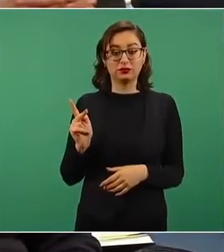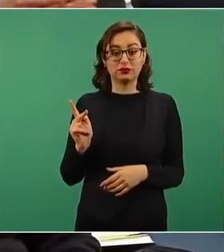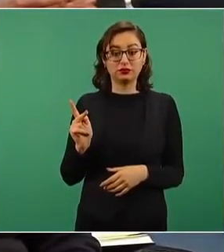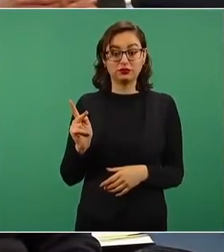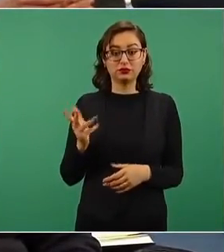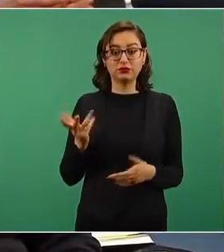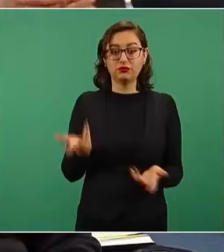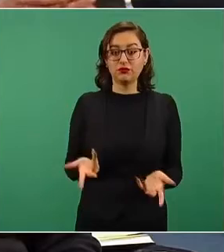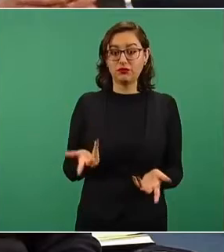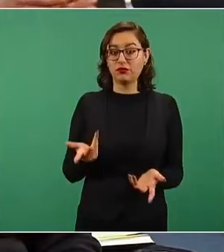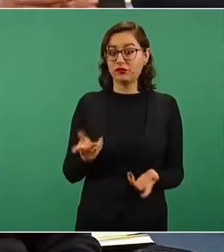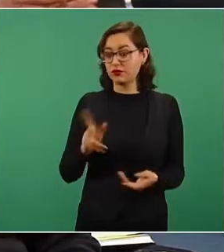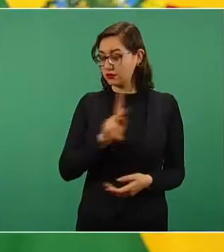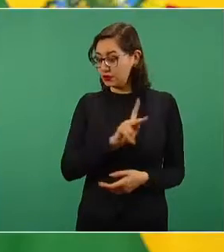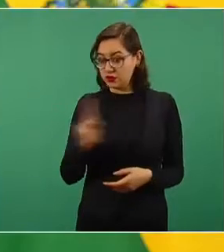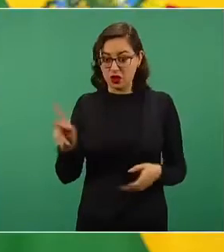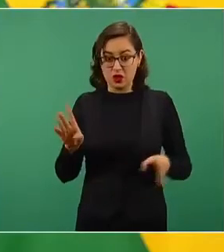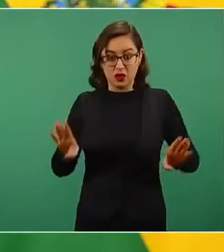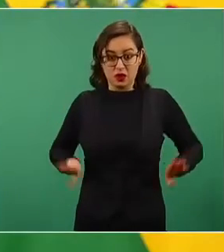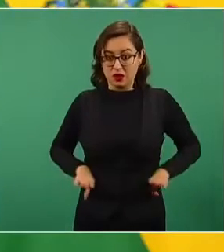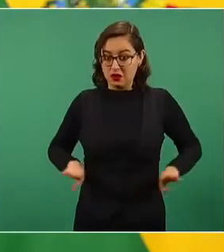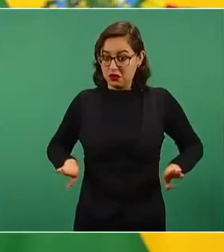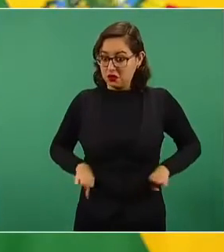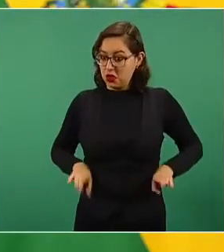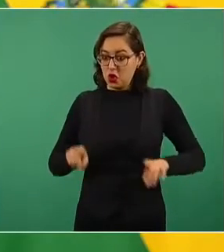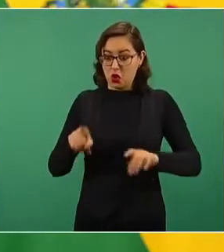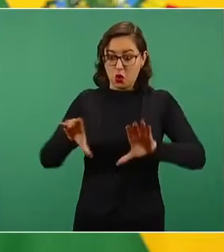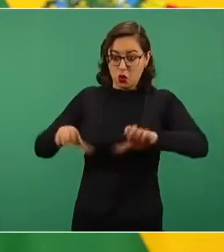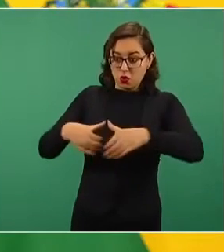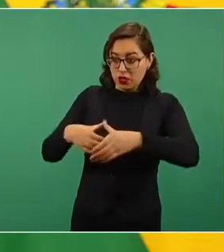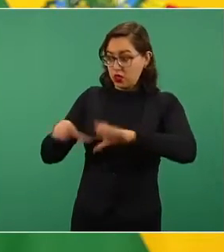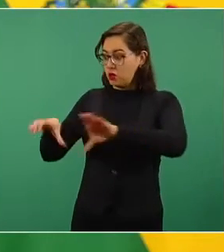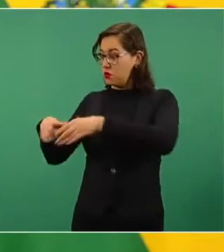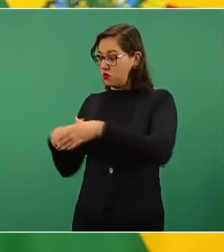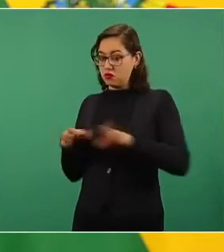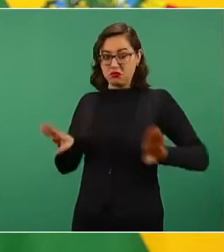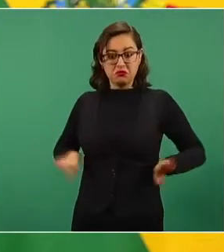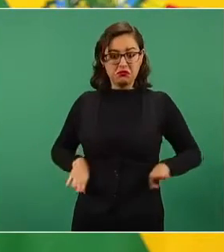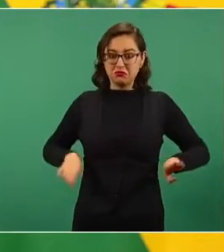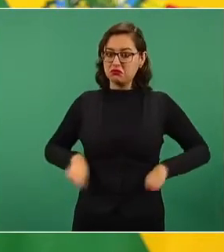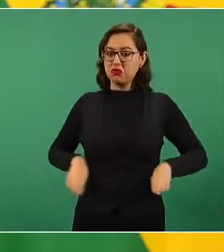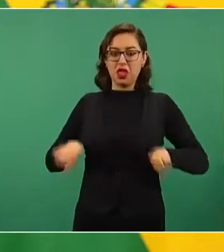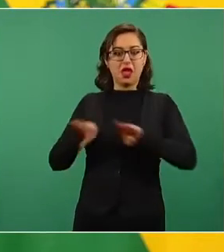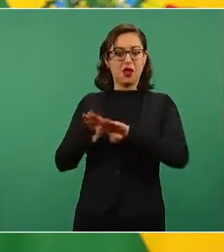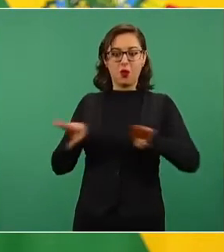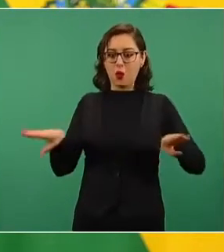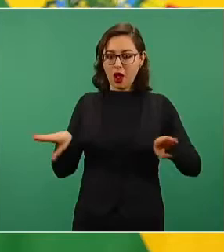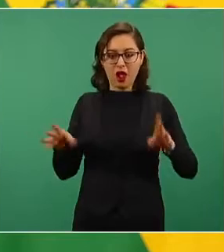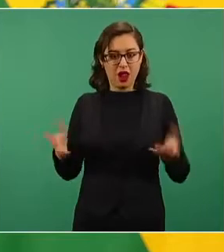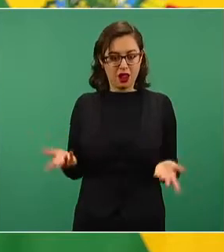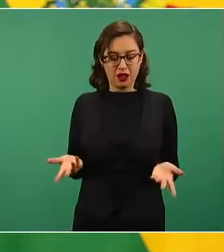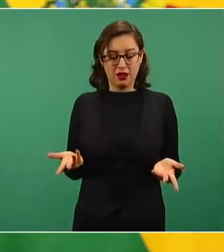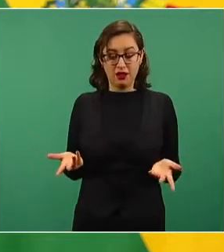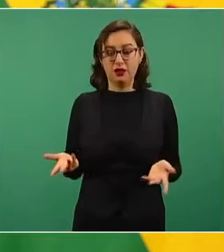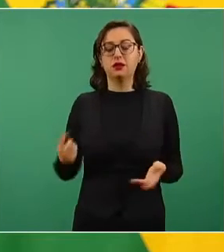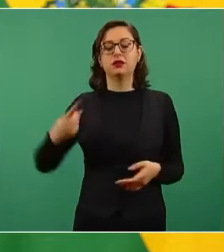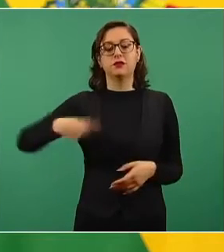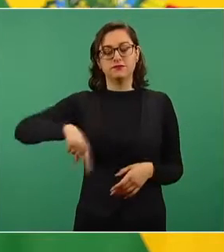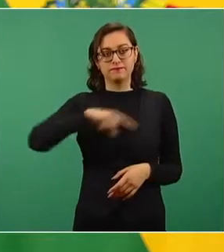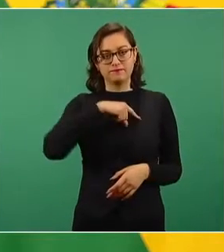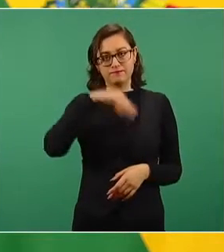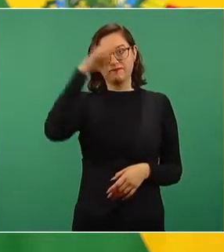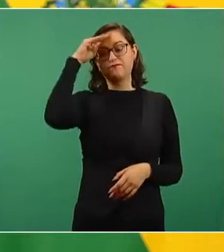que tienen las mismas características en lo económico, en lo social, ¿sí? Entonces, tenemos que